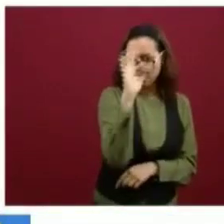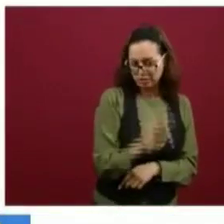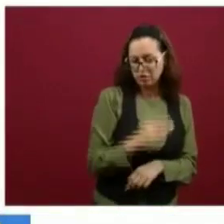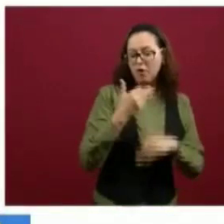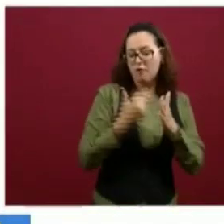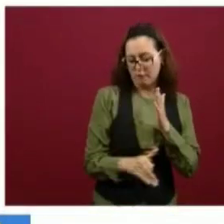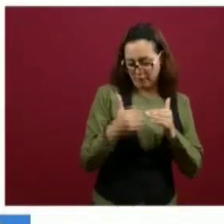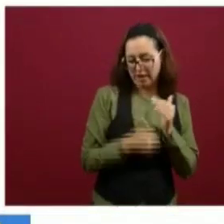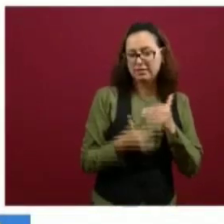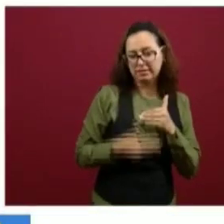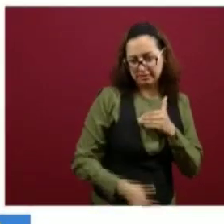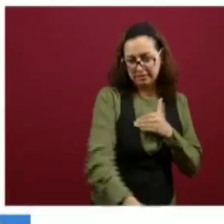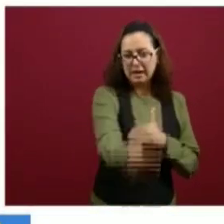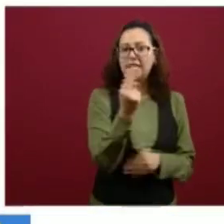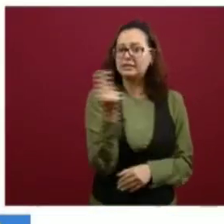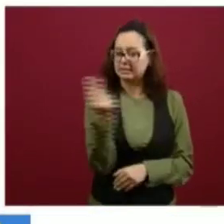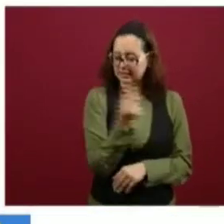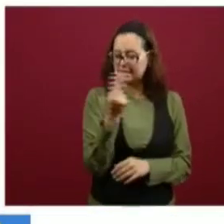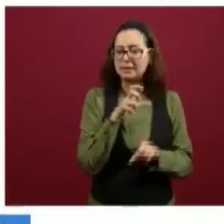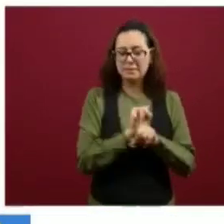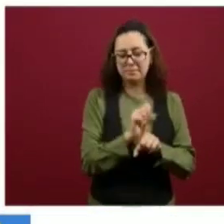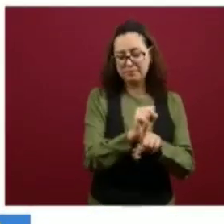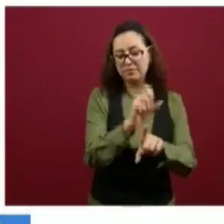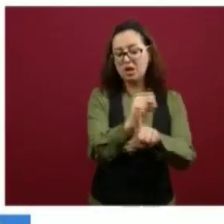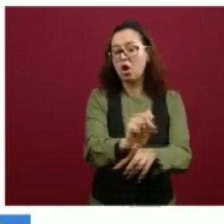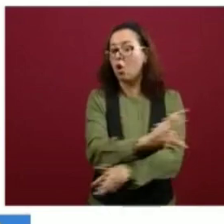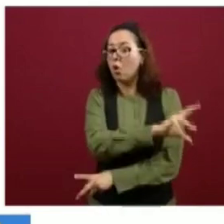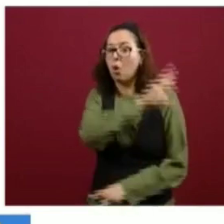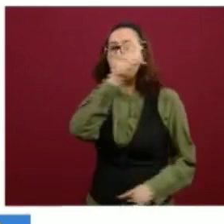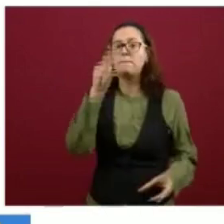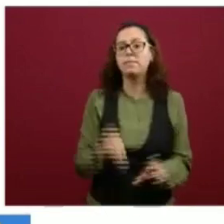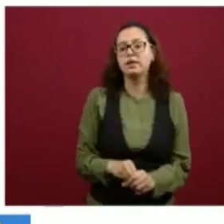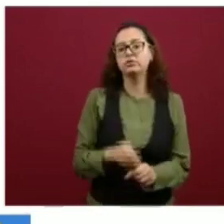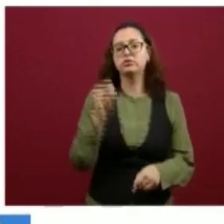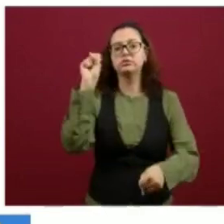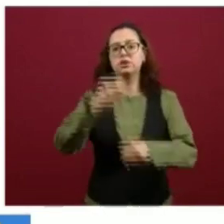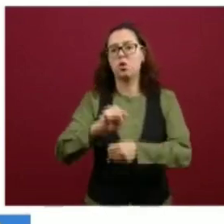tarea. Estamos hablando de completar hasta la educación secundaria.